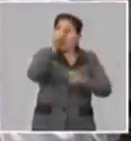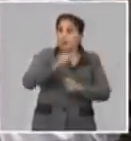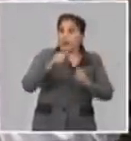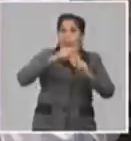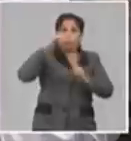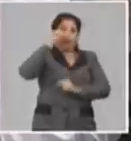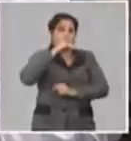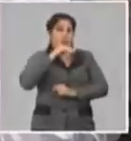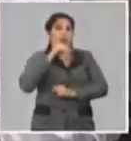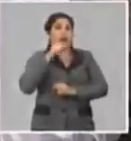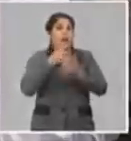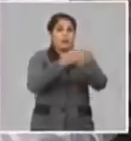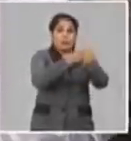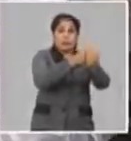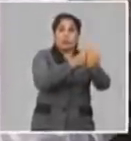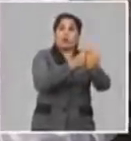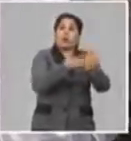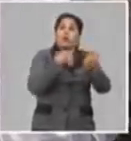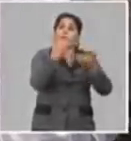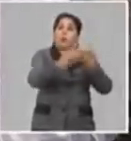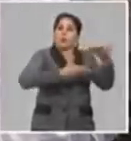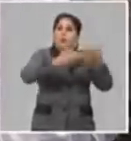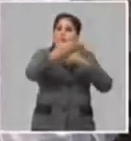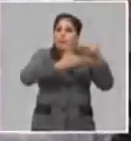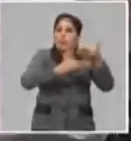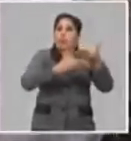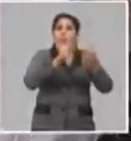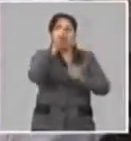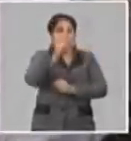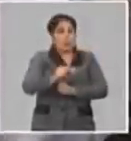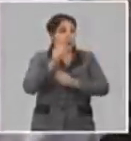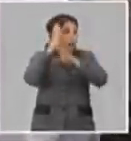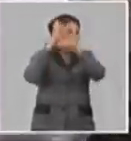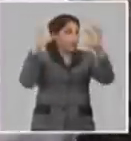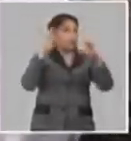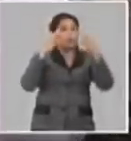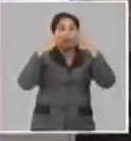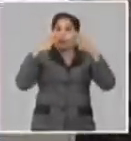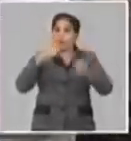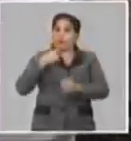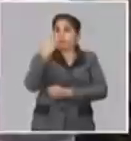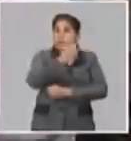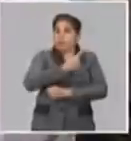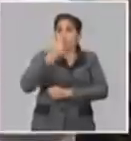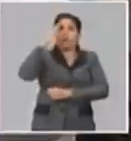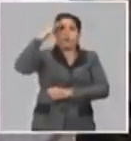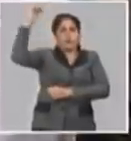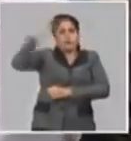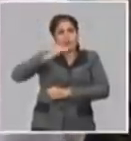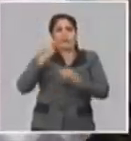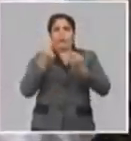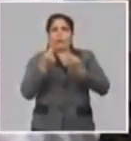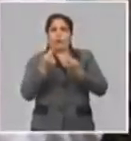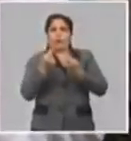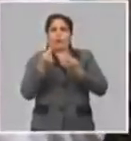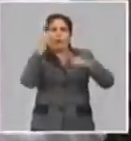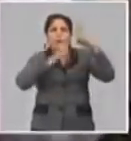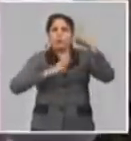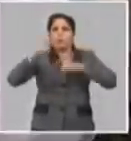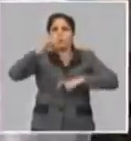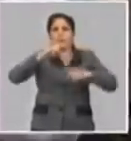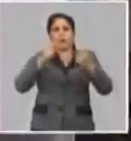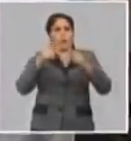tenemos intercambio permanente con académicos de prestigio, con personas que conocen, que estudian, que